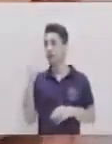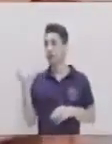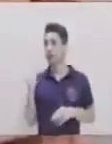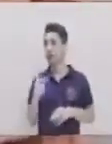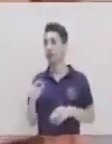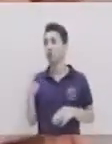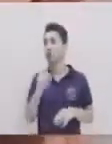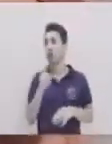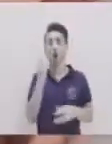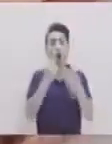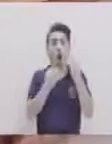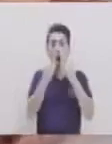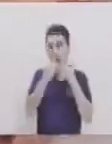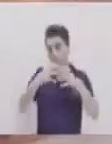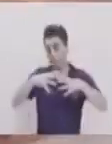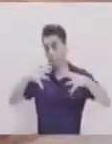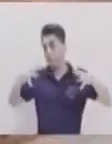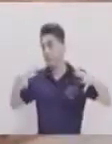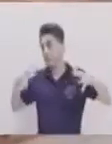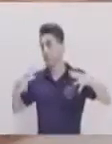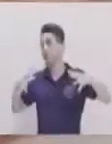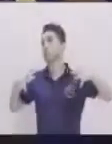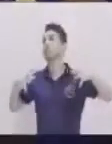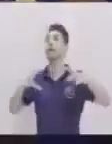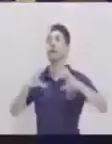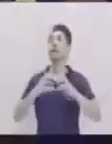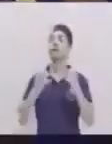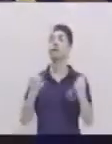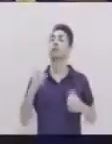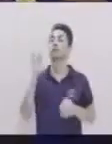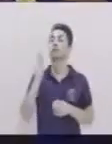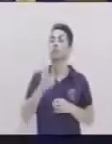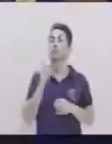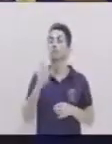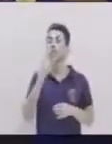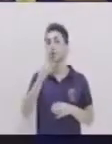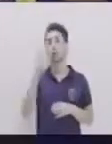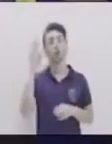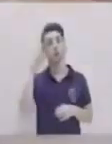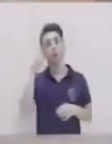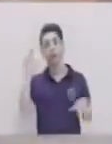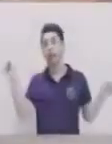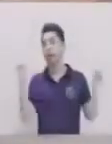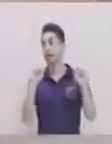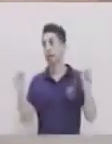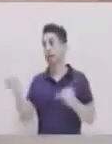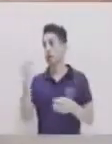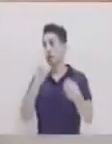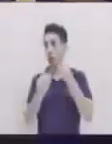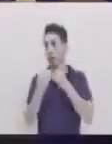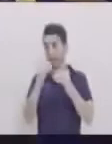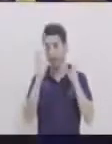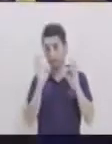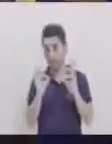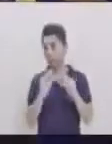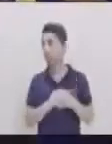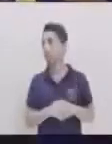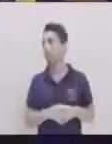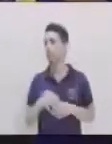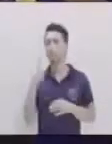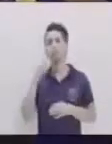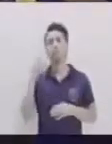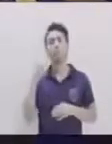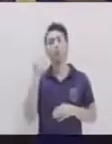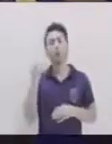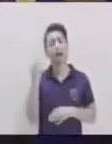no está alimentándose bien el animal. Entonces siempre recuerda hacer ejercicio y comer saludable. Bueno, ¿por qué